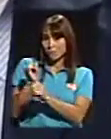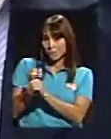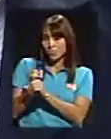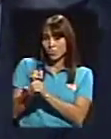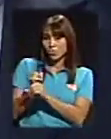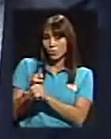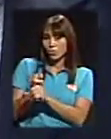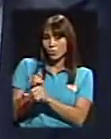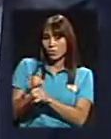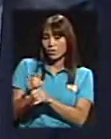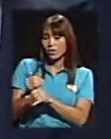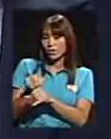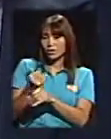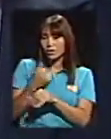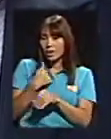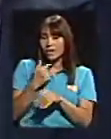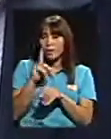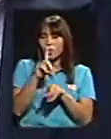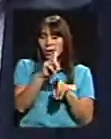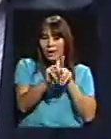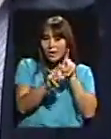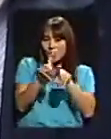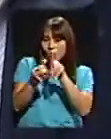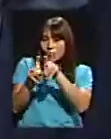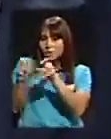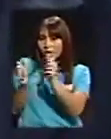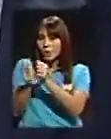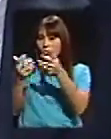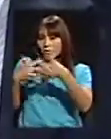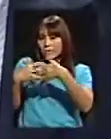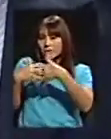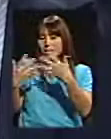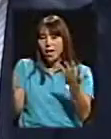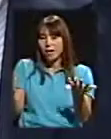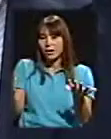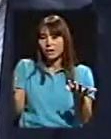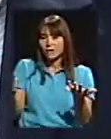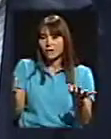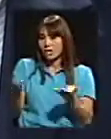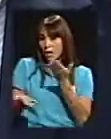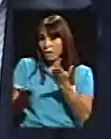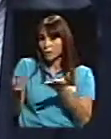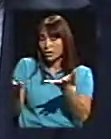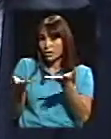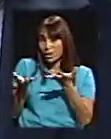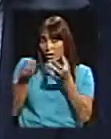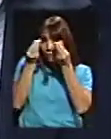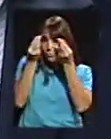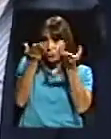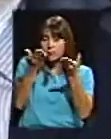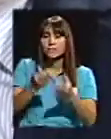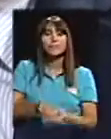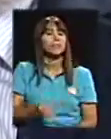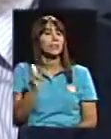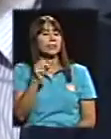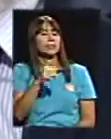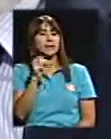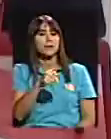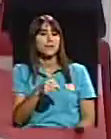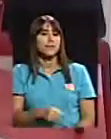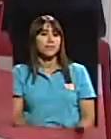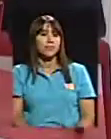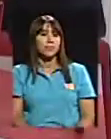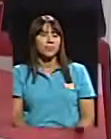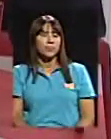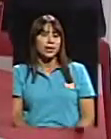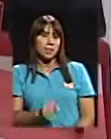una encuesta con los empresarios y me parece que es posible que algunas de esas cosas usted las quiera comentar. Sí, efectivamente,